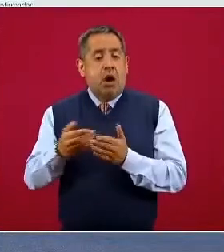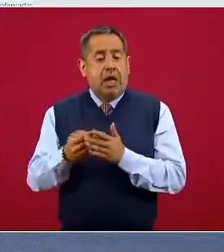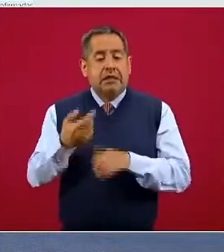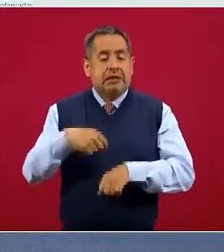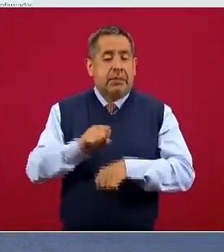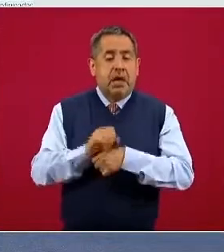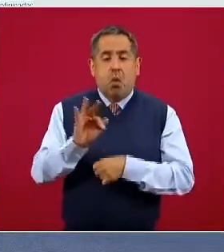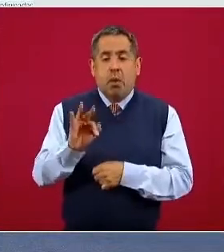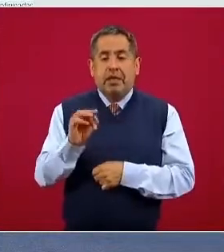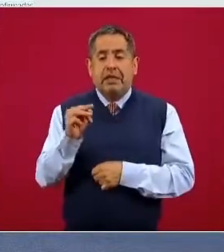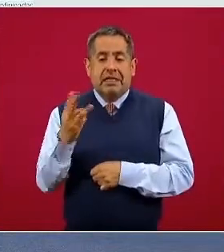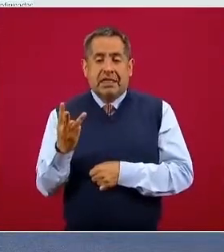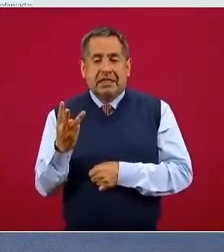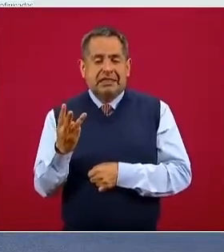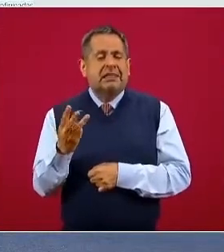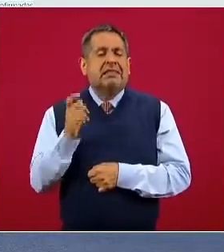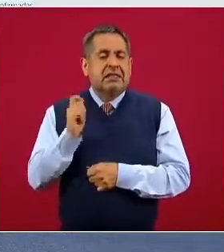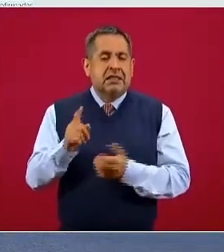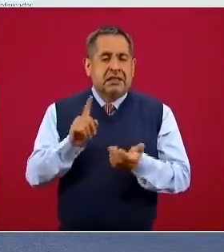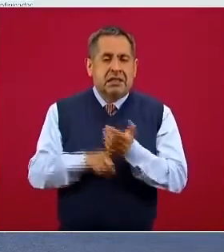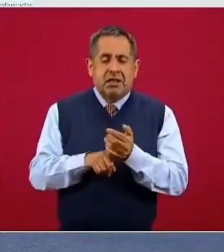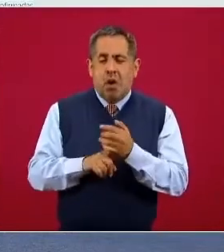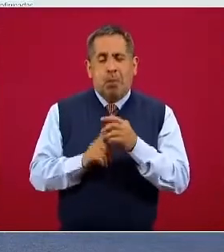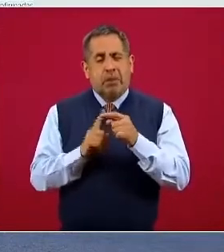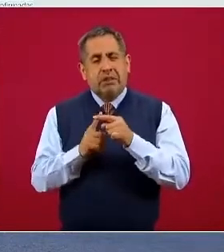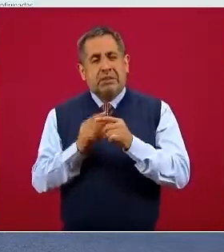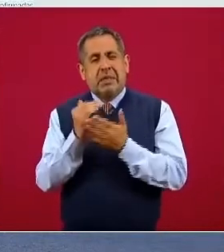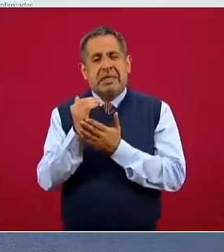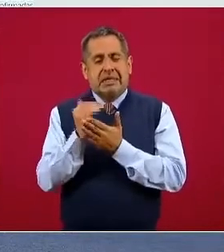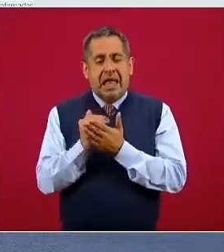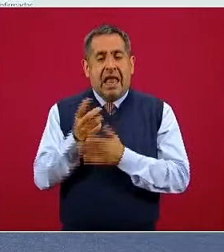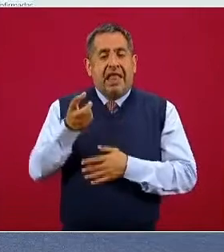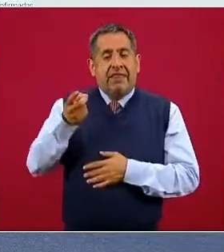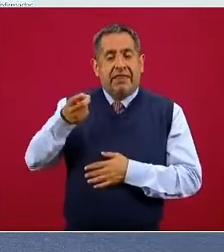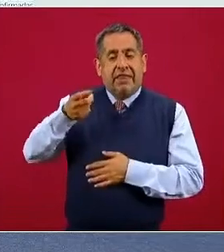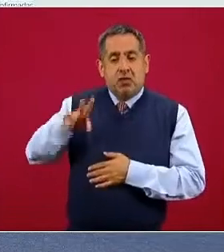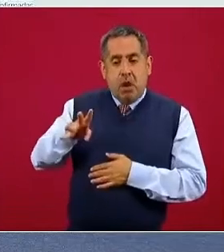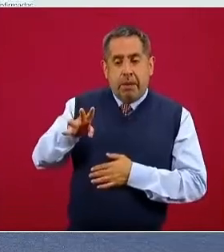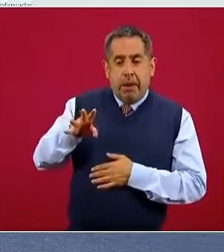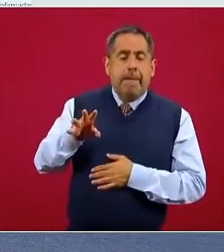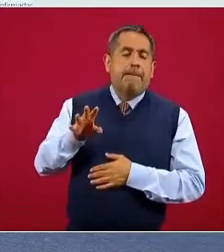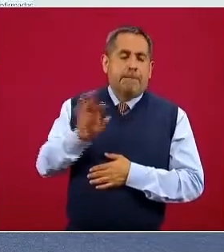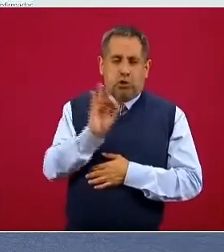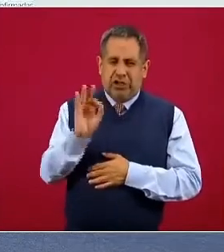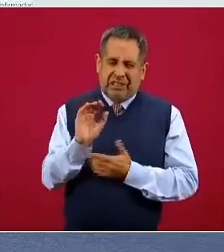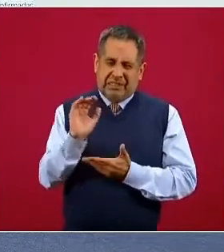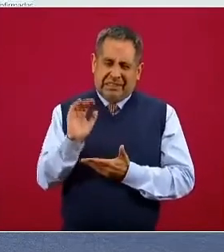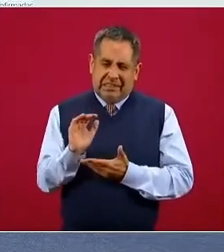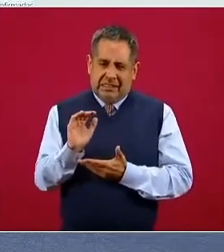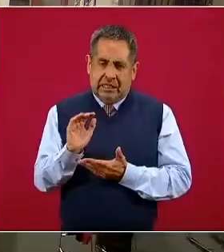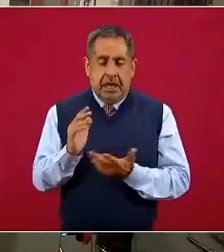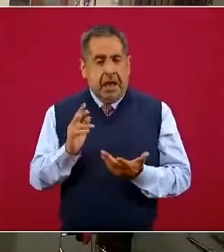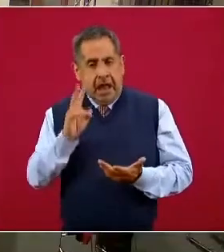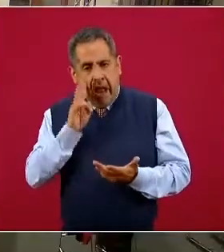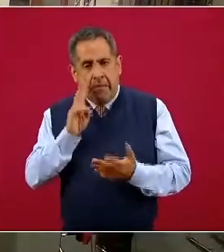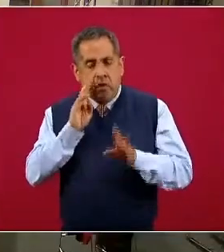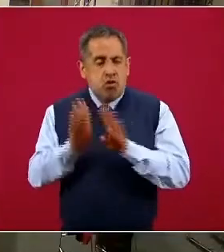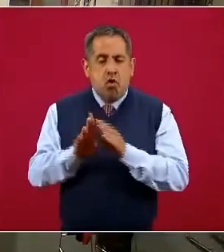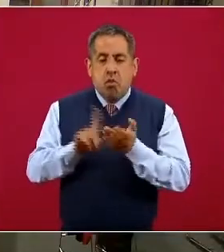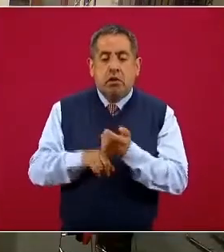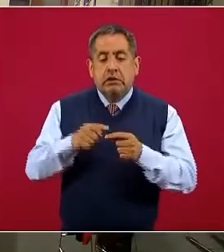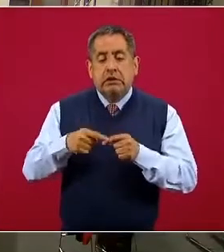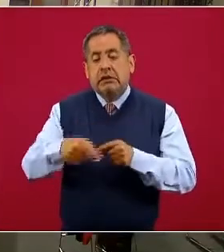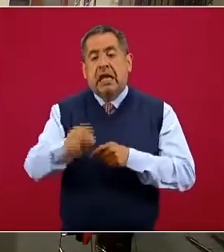la semana 43 tiene un porcentaje de positividad del 39%. Vamos a ver cómo este porcentaje se comporta de aquí